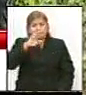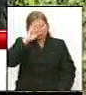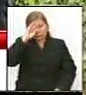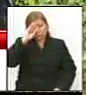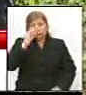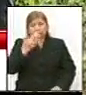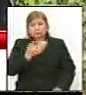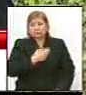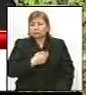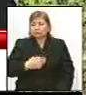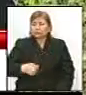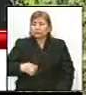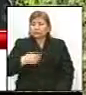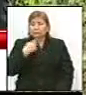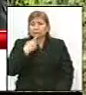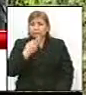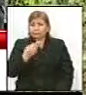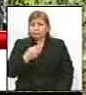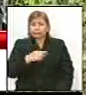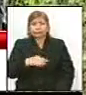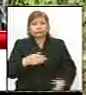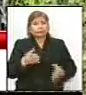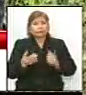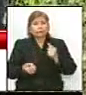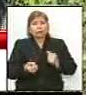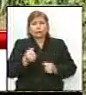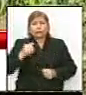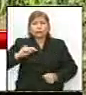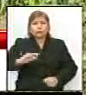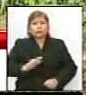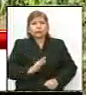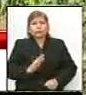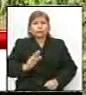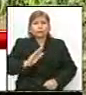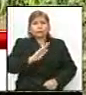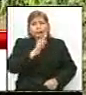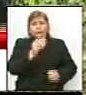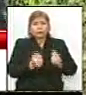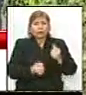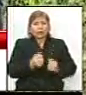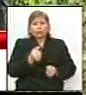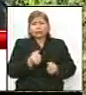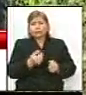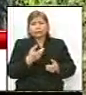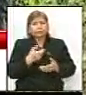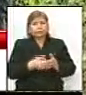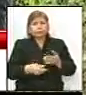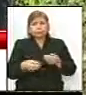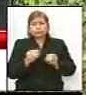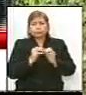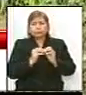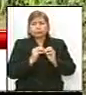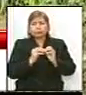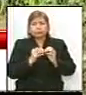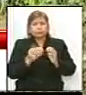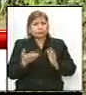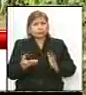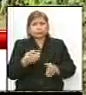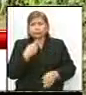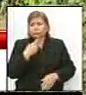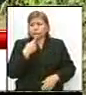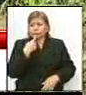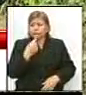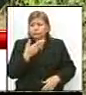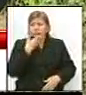ministra. Entonces, igualmente en transportes, hay empresas que han ganado esa licitación o el mantenimiento, y sabes, en